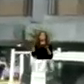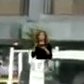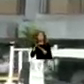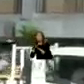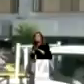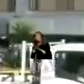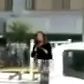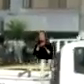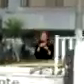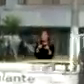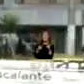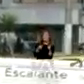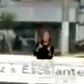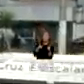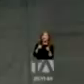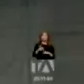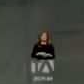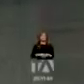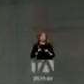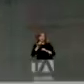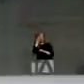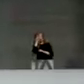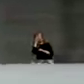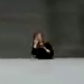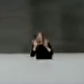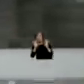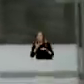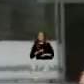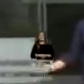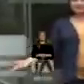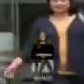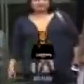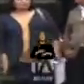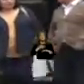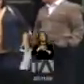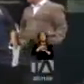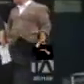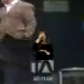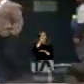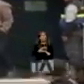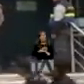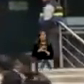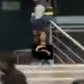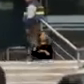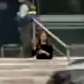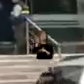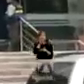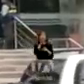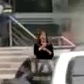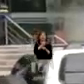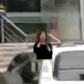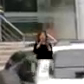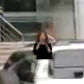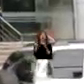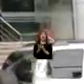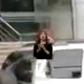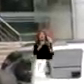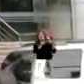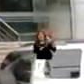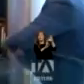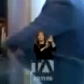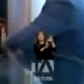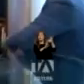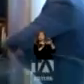Corte Constitucional resuelva sobre la inconstitucionalidad de la elección de consejeros de participación ciudadana también